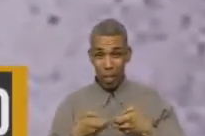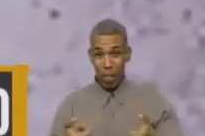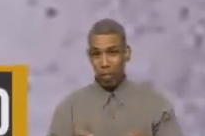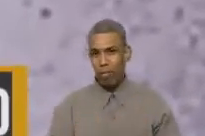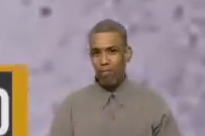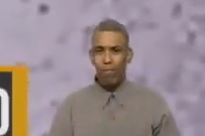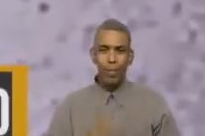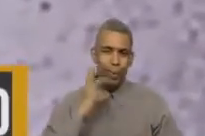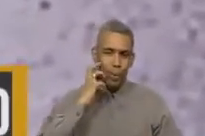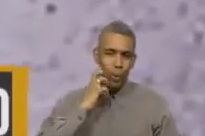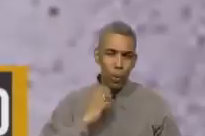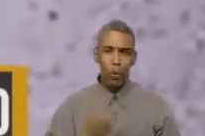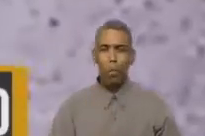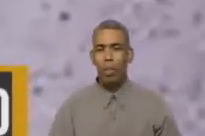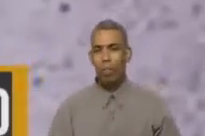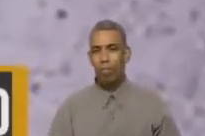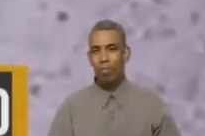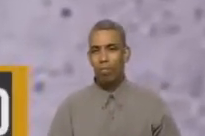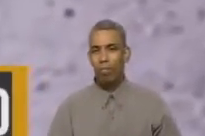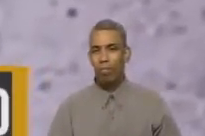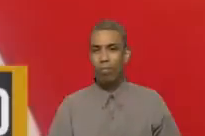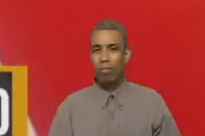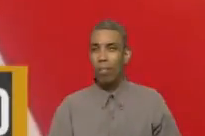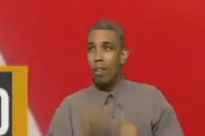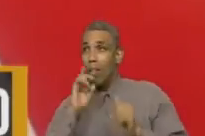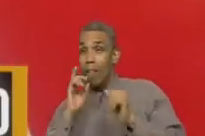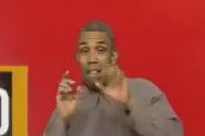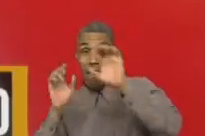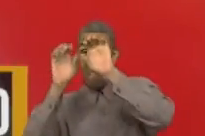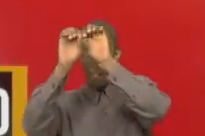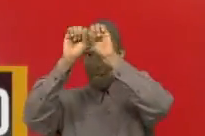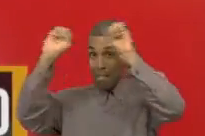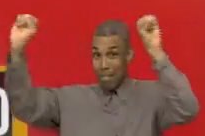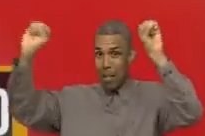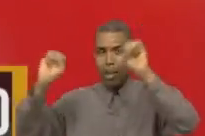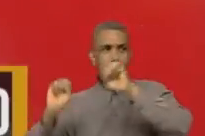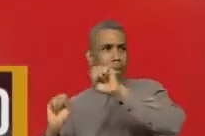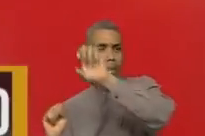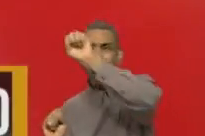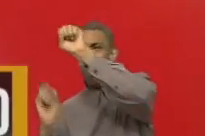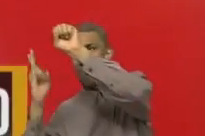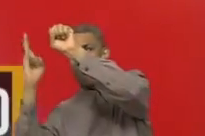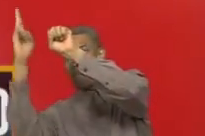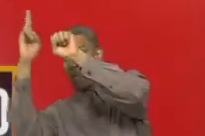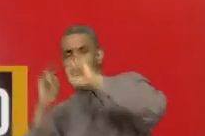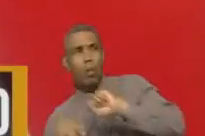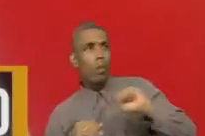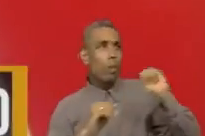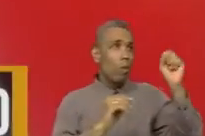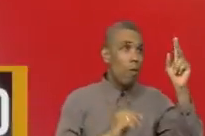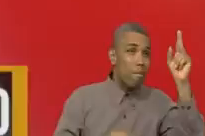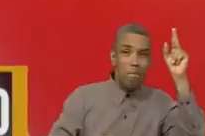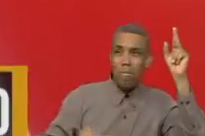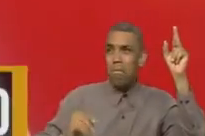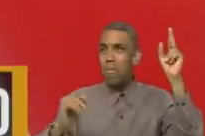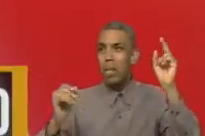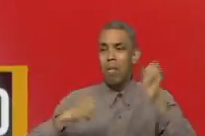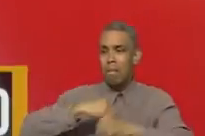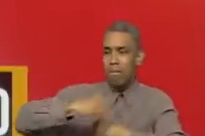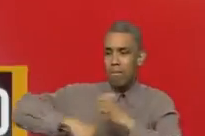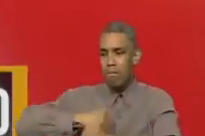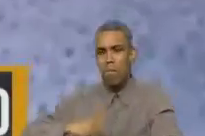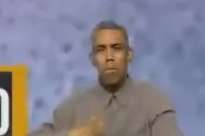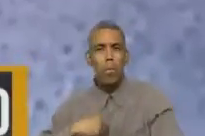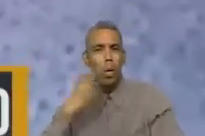llevado parte de la instalación eléctrica, de las lámparas, afectándonos gravemente en las noches porque nos